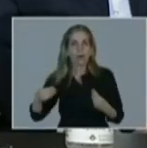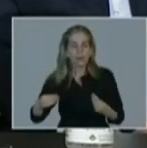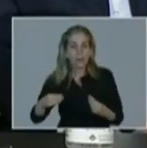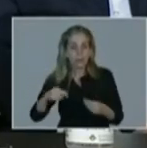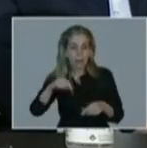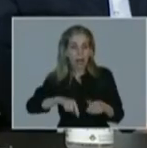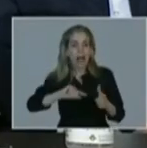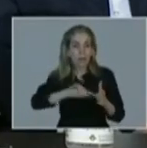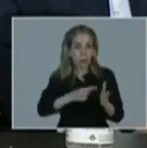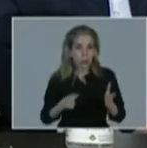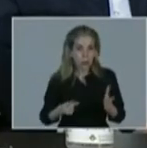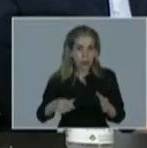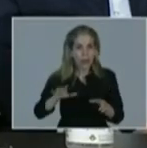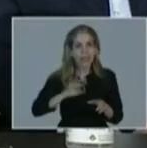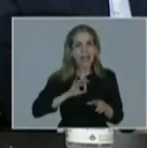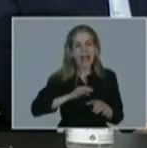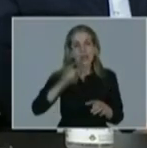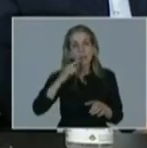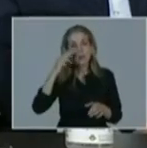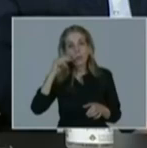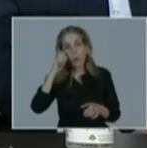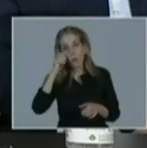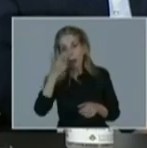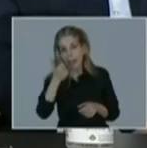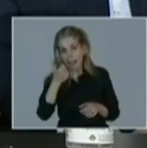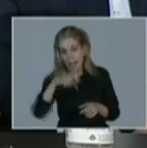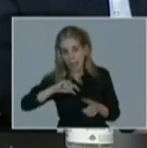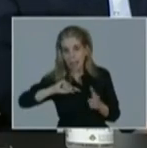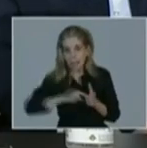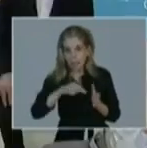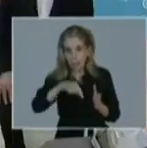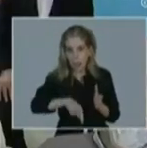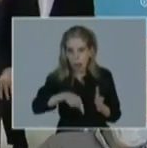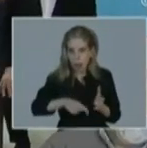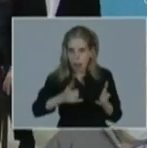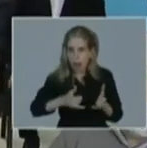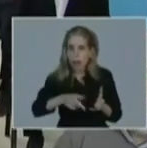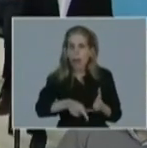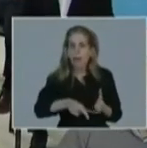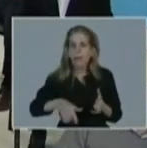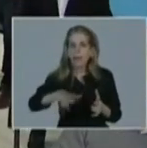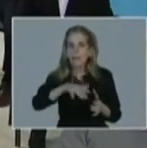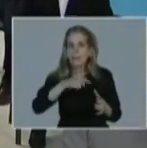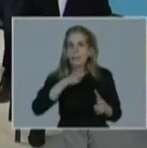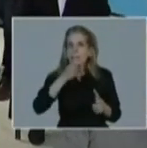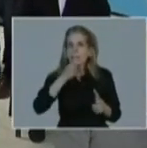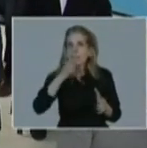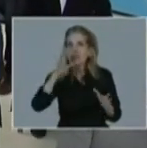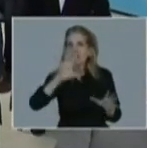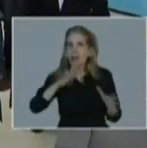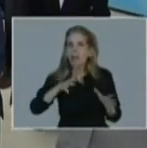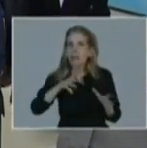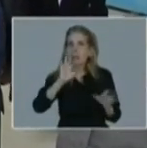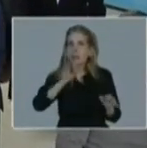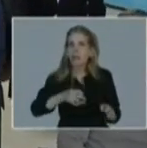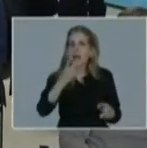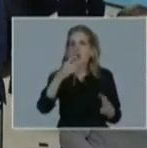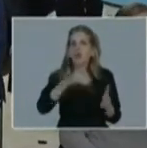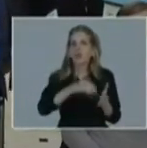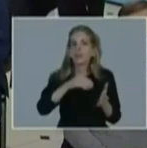nacional, que lleva 6 meses. Quiero ser prudente, pero la verdad es que no ordena ni